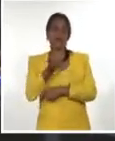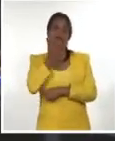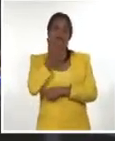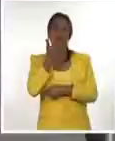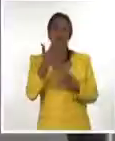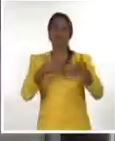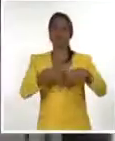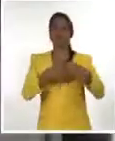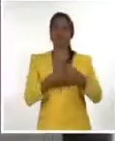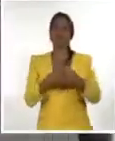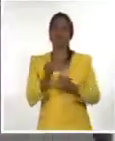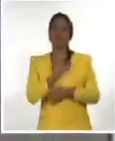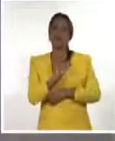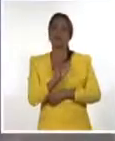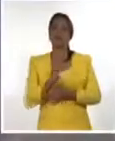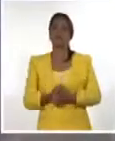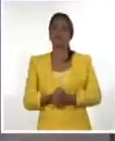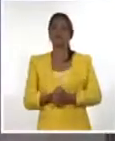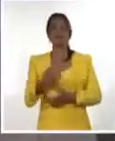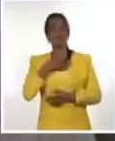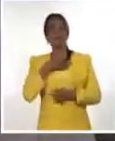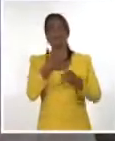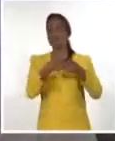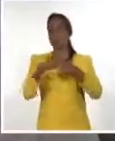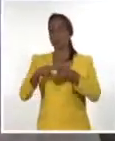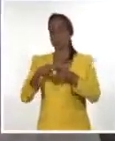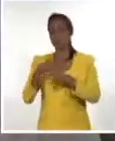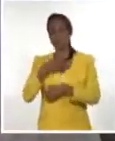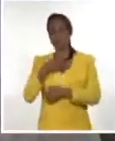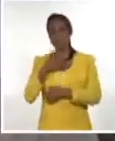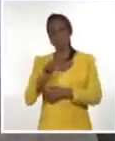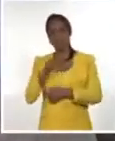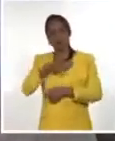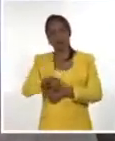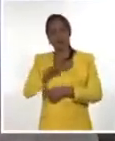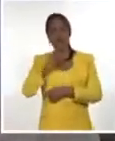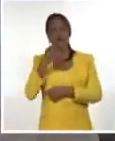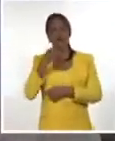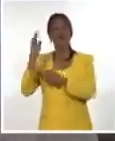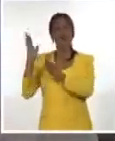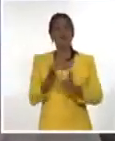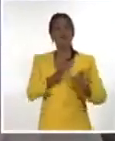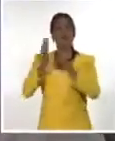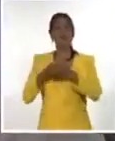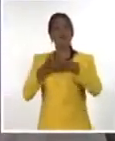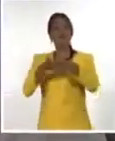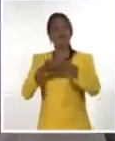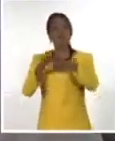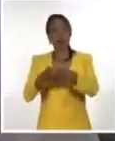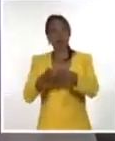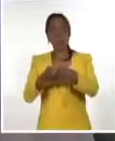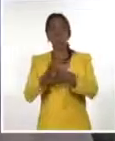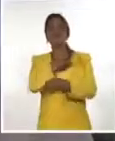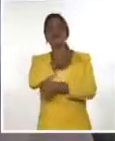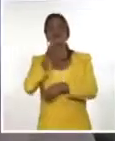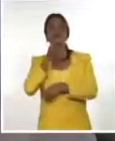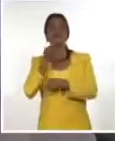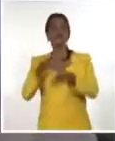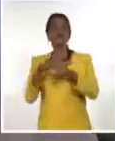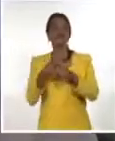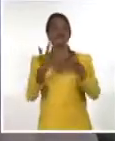en otros meses. Contamos con toda la materia prima, nos encontramos en la descarga de un buque de aceite crudo para que la